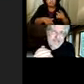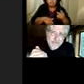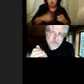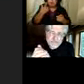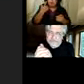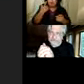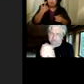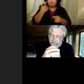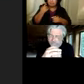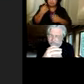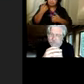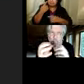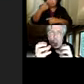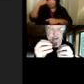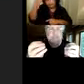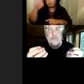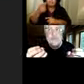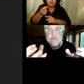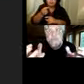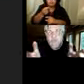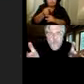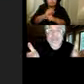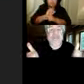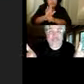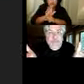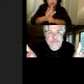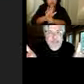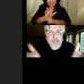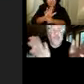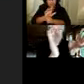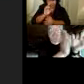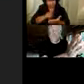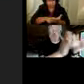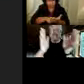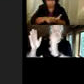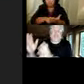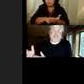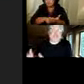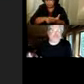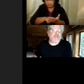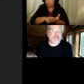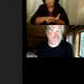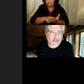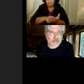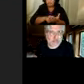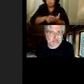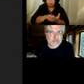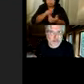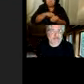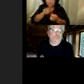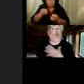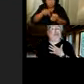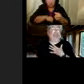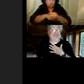algunas de las cosas que, dado a la pandemia COVID-19, hemos presenciado. Y